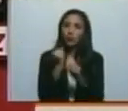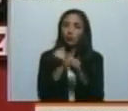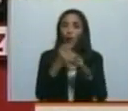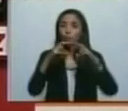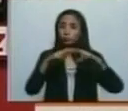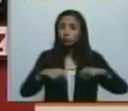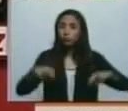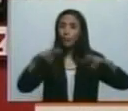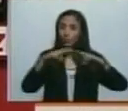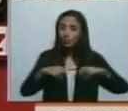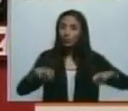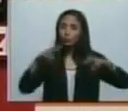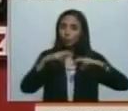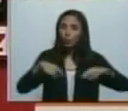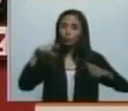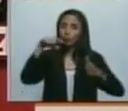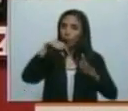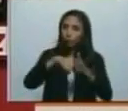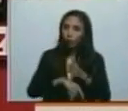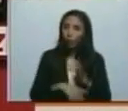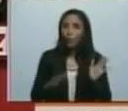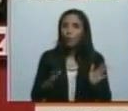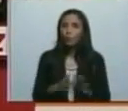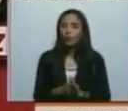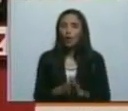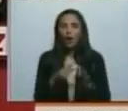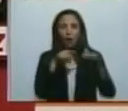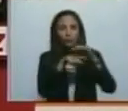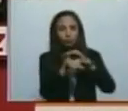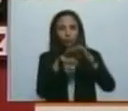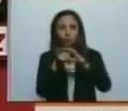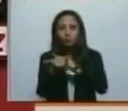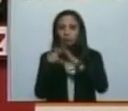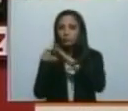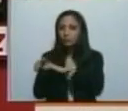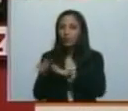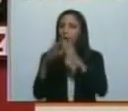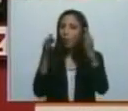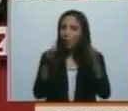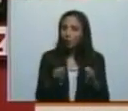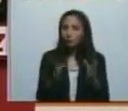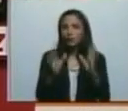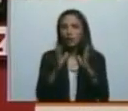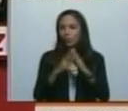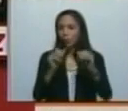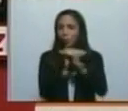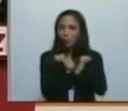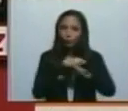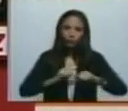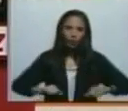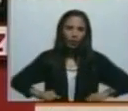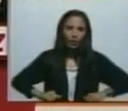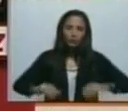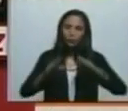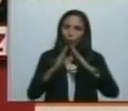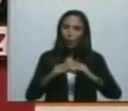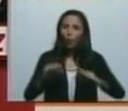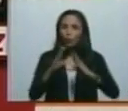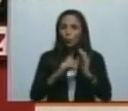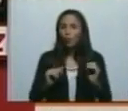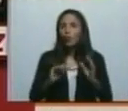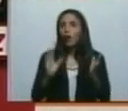Y se llegó y tocó a unas personas, y yo lo debo decir, oficiales de la Fuerza Armada, eso tiene vínculo con el asalto al cuartel